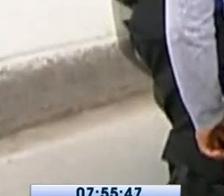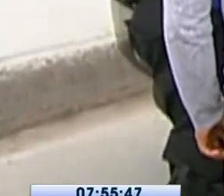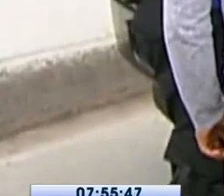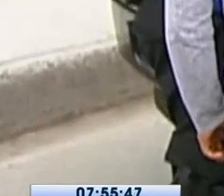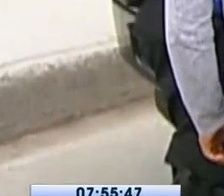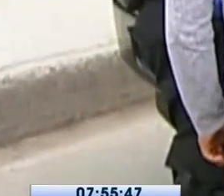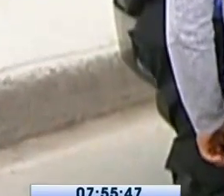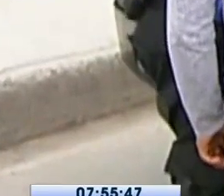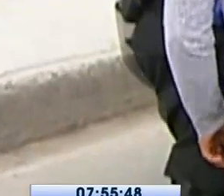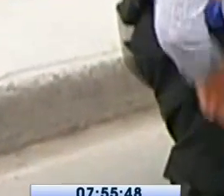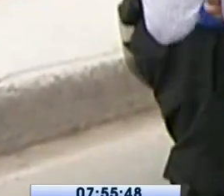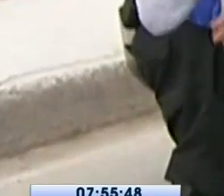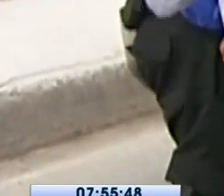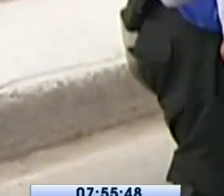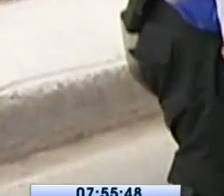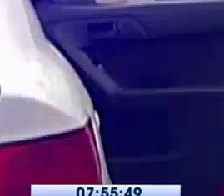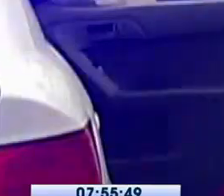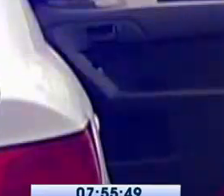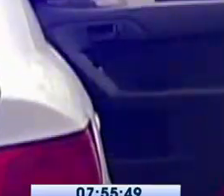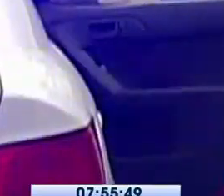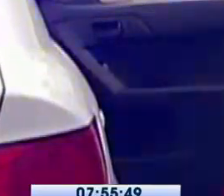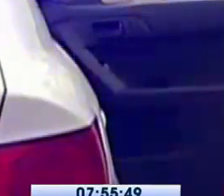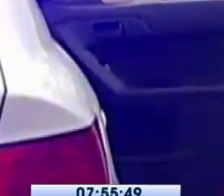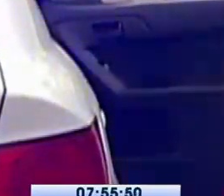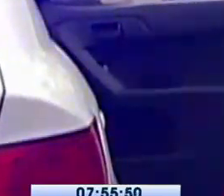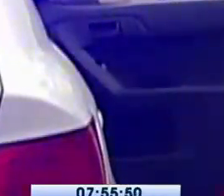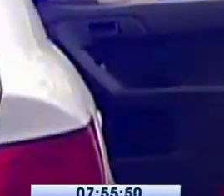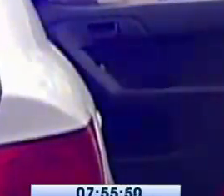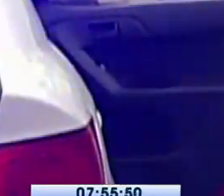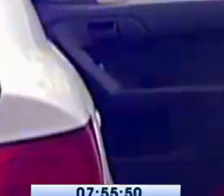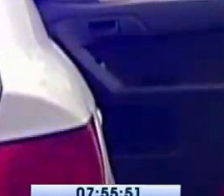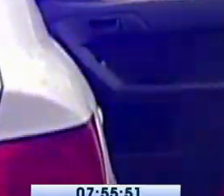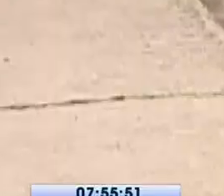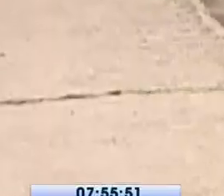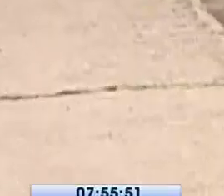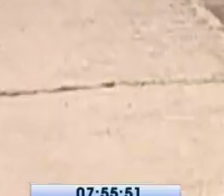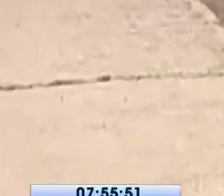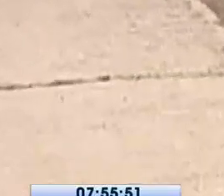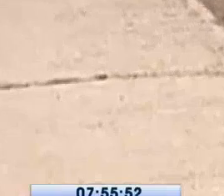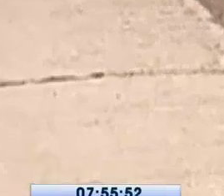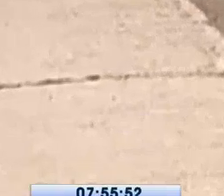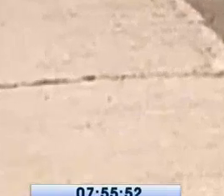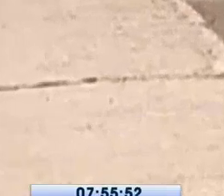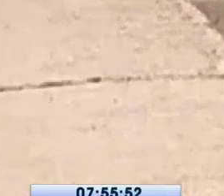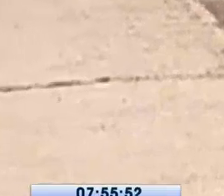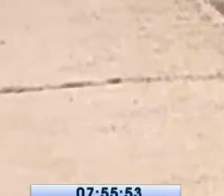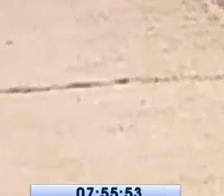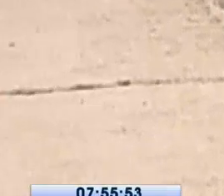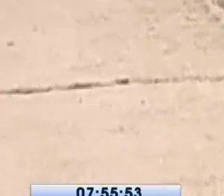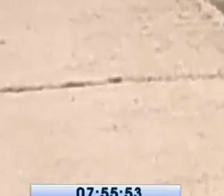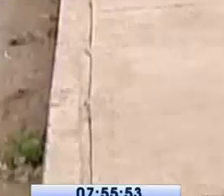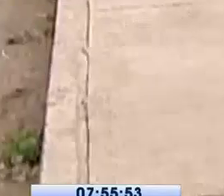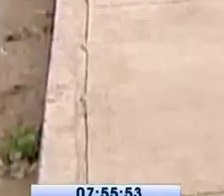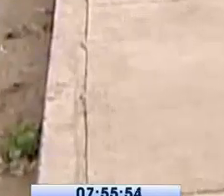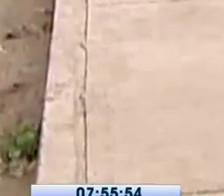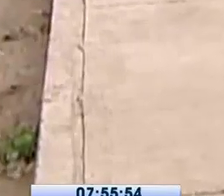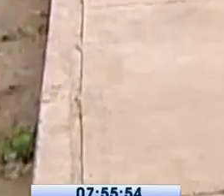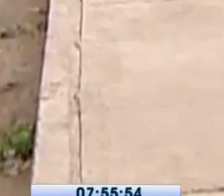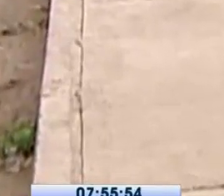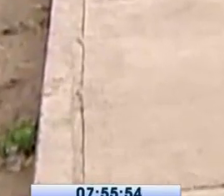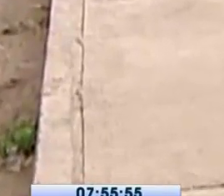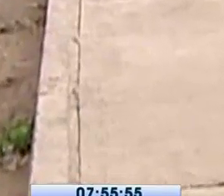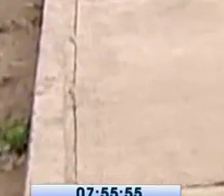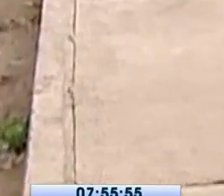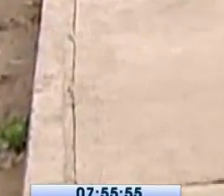que su hija de tan solo 3 años de edad perdió la vida tras caer en un canal de riego ubicado en el barrio La Redonda, en la parroquia de